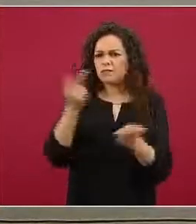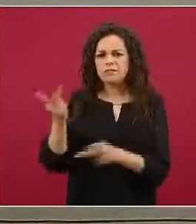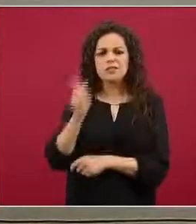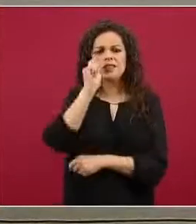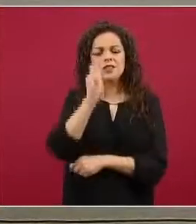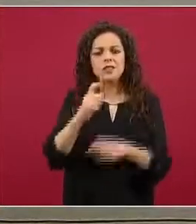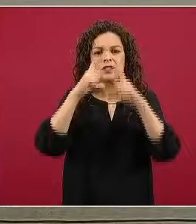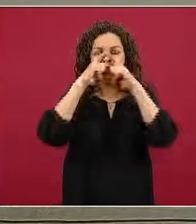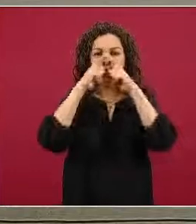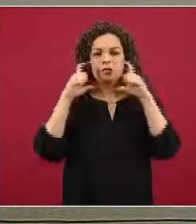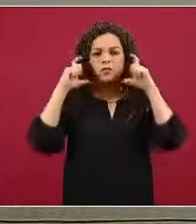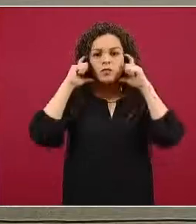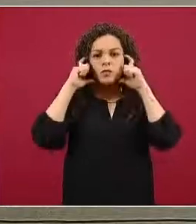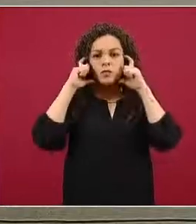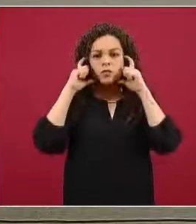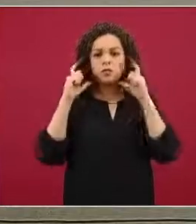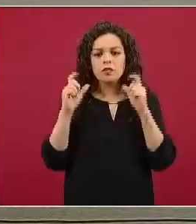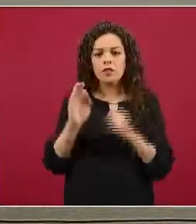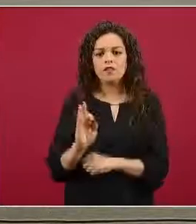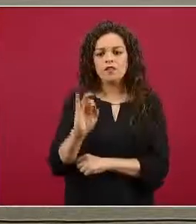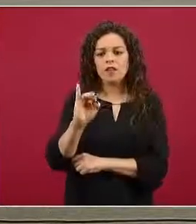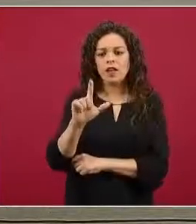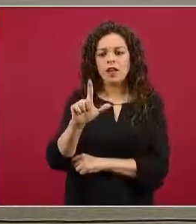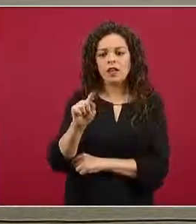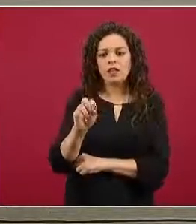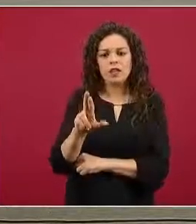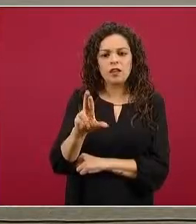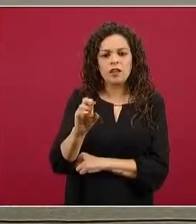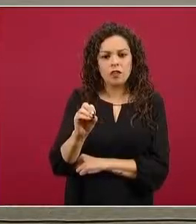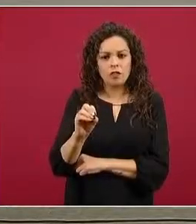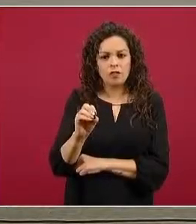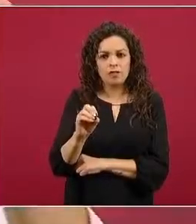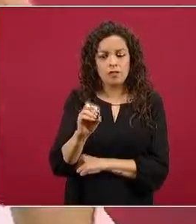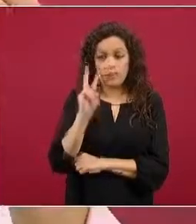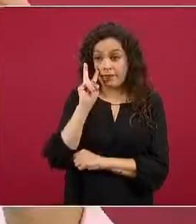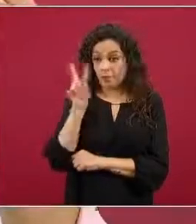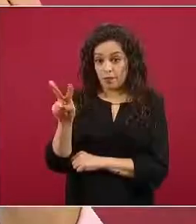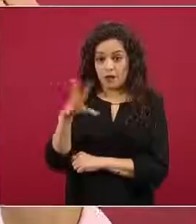filtro. Aquí hay varios cubrebocas, ¿sí?